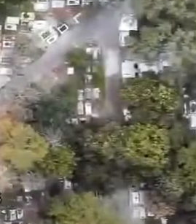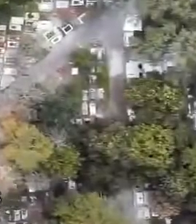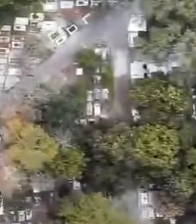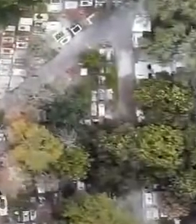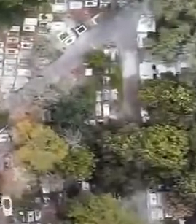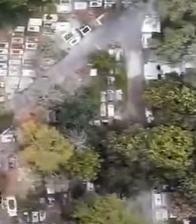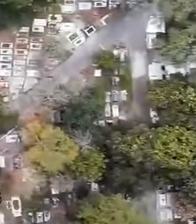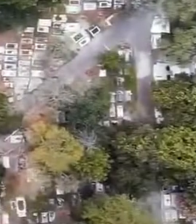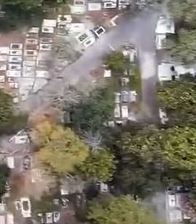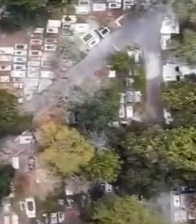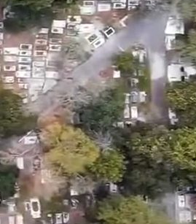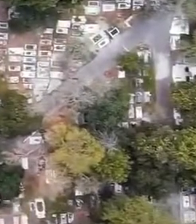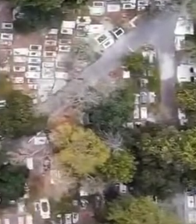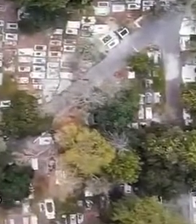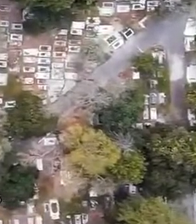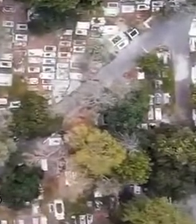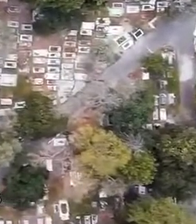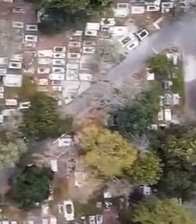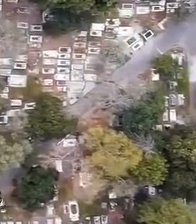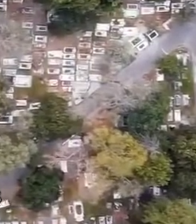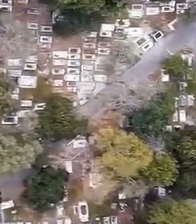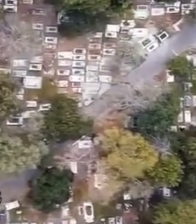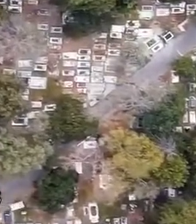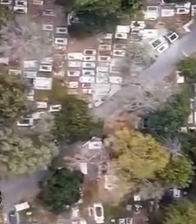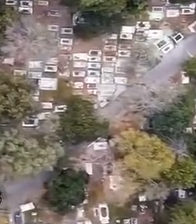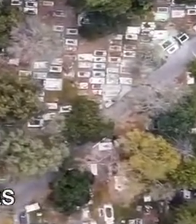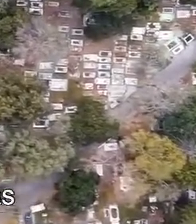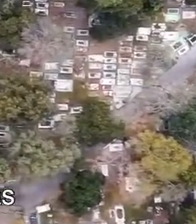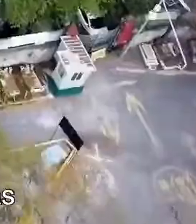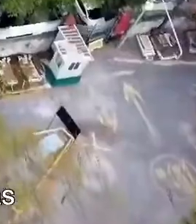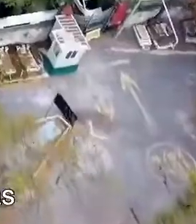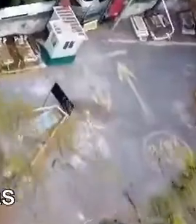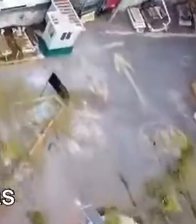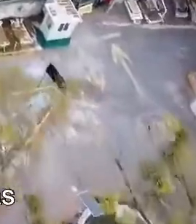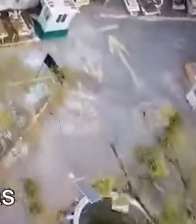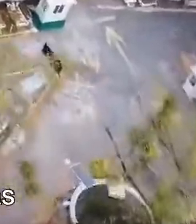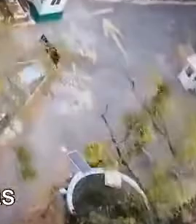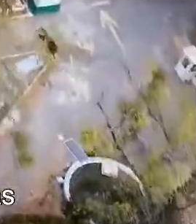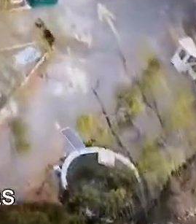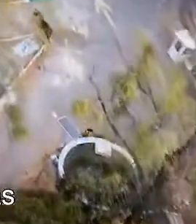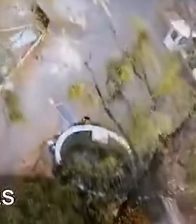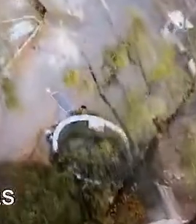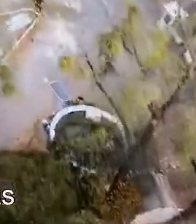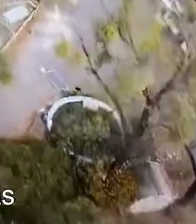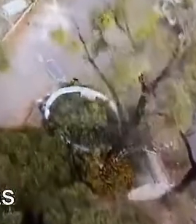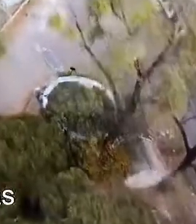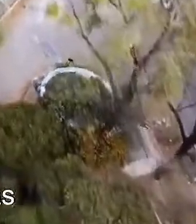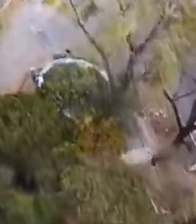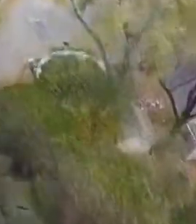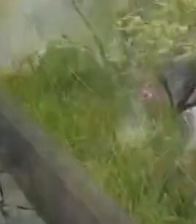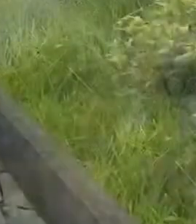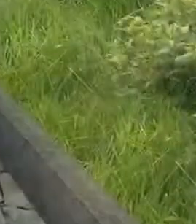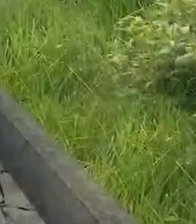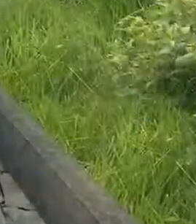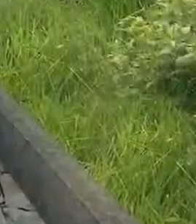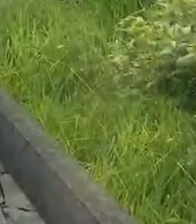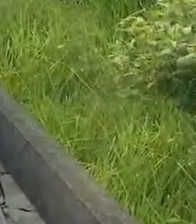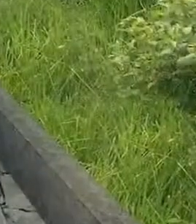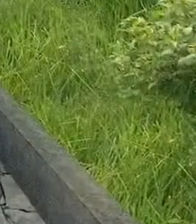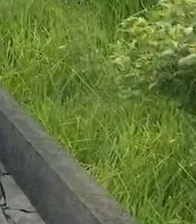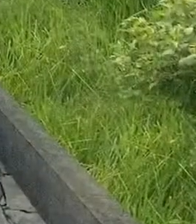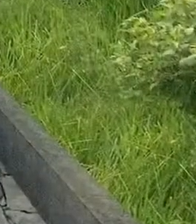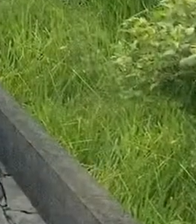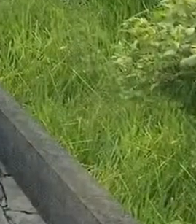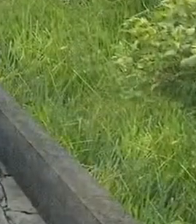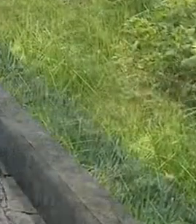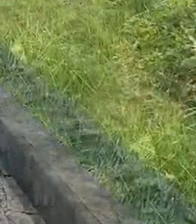Esta conexión de 2.650 metros lineales conectará a todos los peatones y ciclistas hacia la tercera